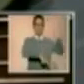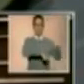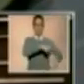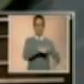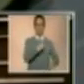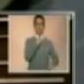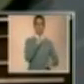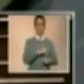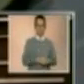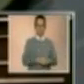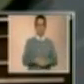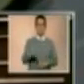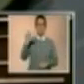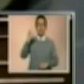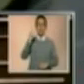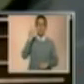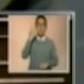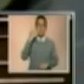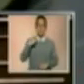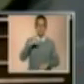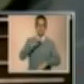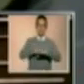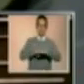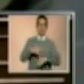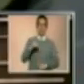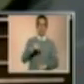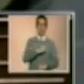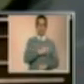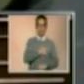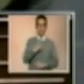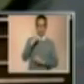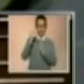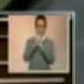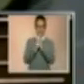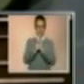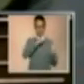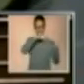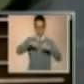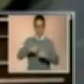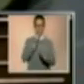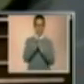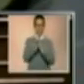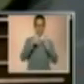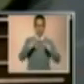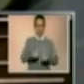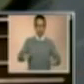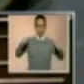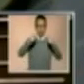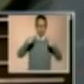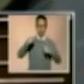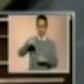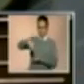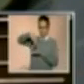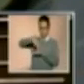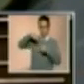momento coyuntural en donde hay un principio de legitimidad, el cual el gobierno que venía hace valer que ganó las